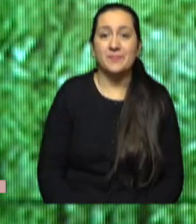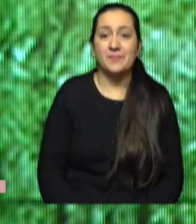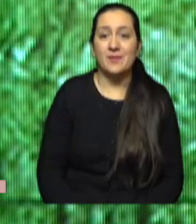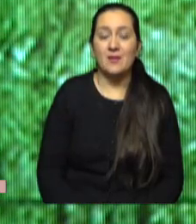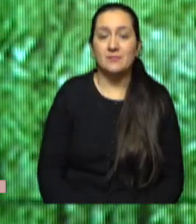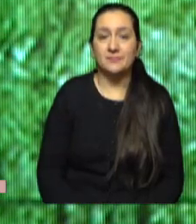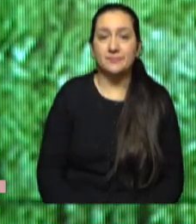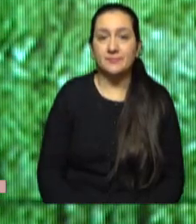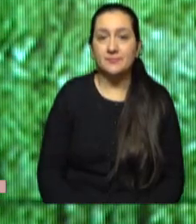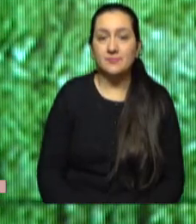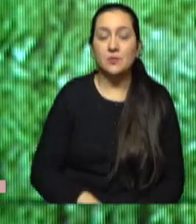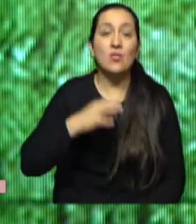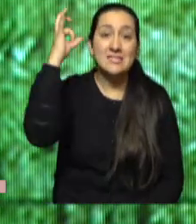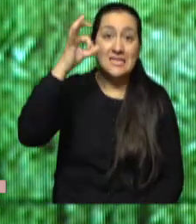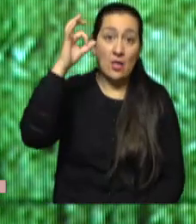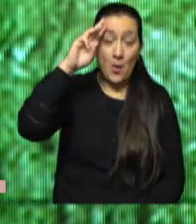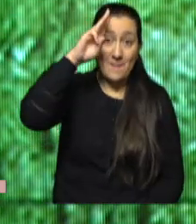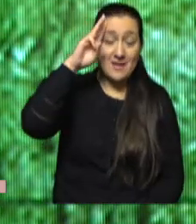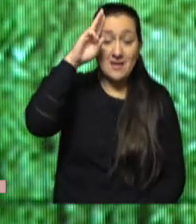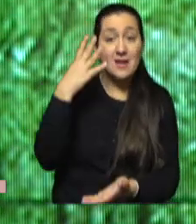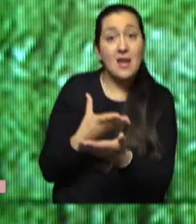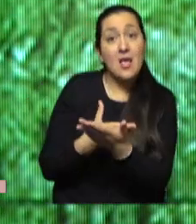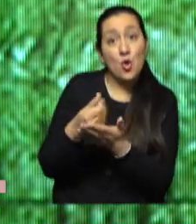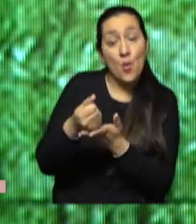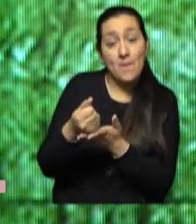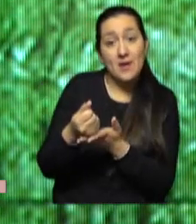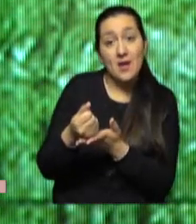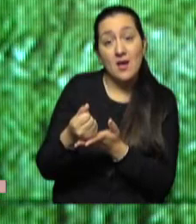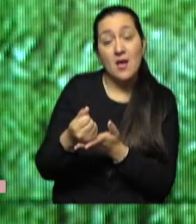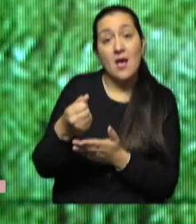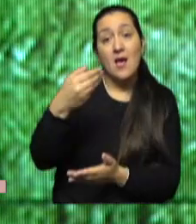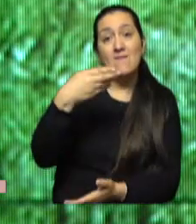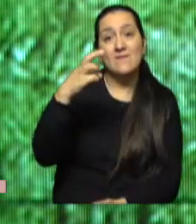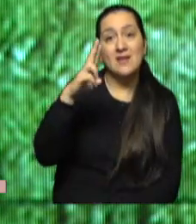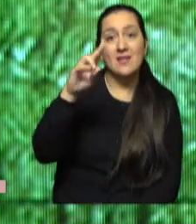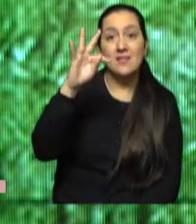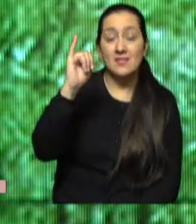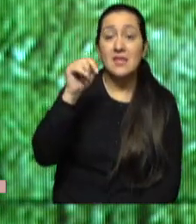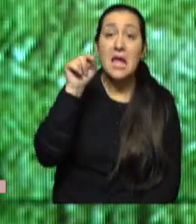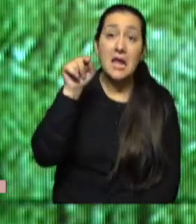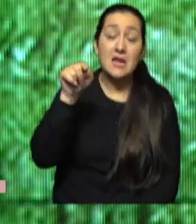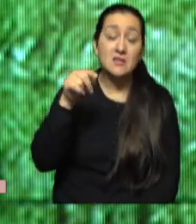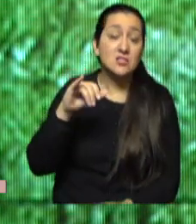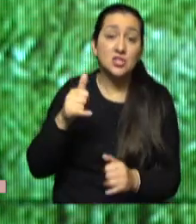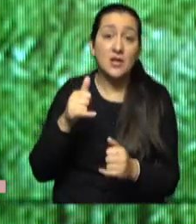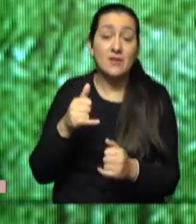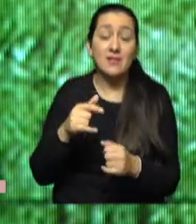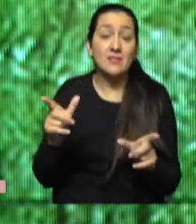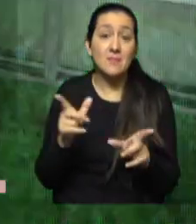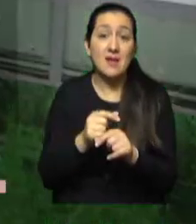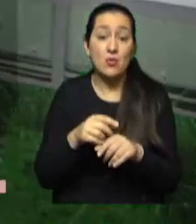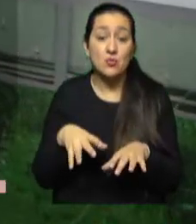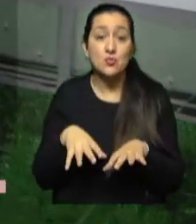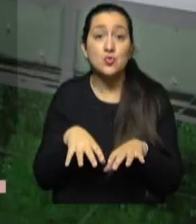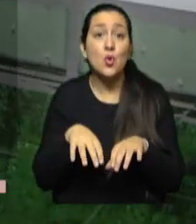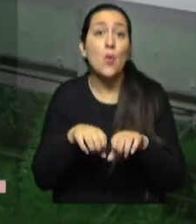el senador Marín y le compra a Vértiz basagoiti vértigo había terminado su compromiso de compraventa